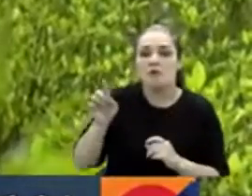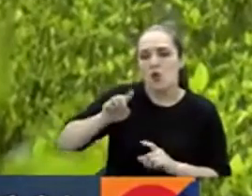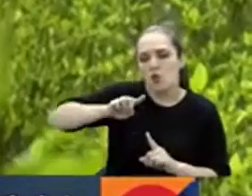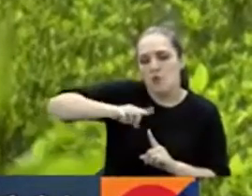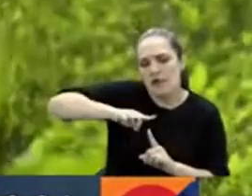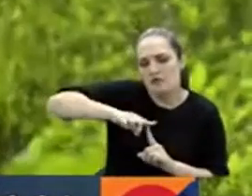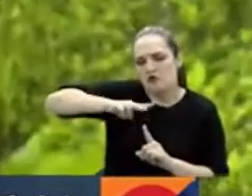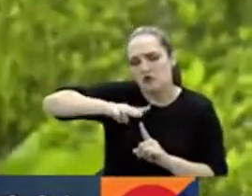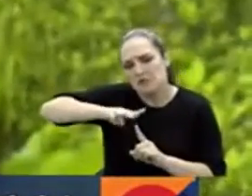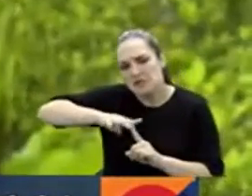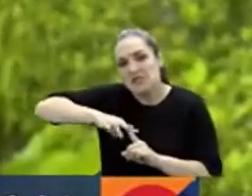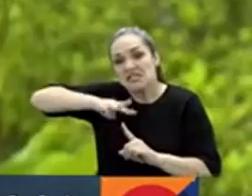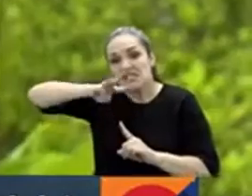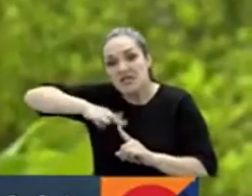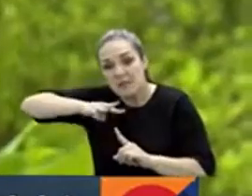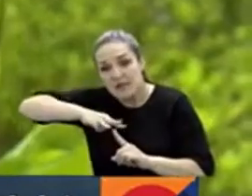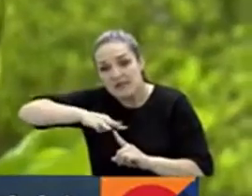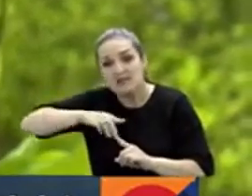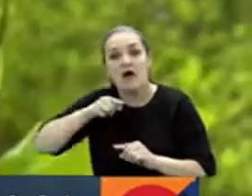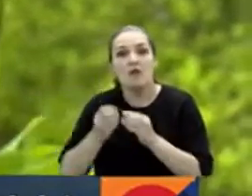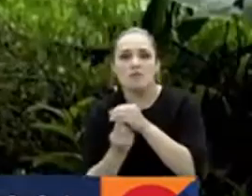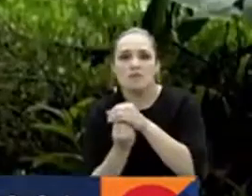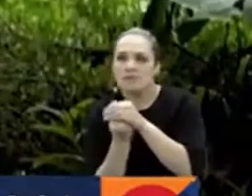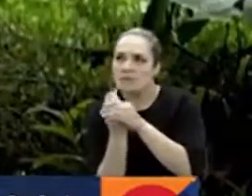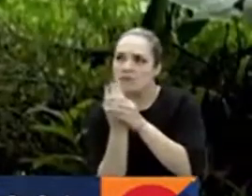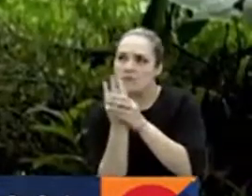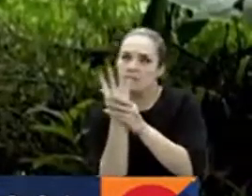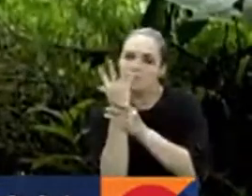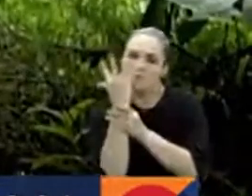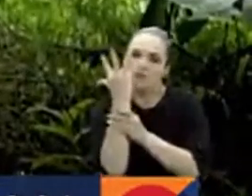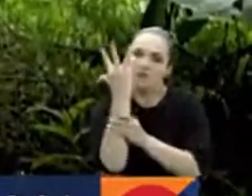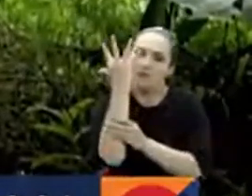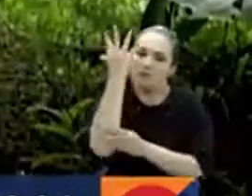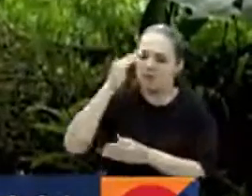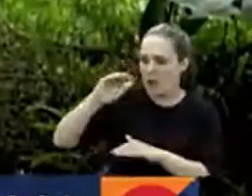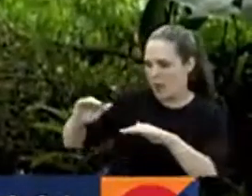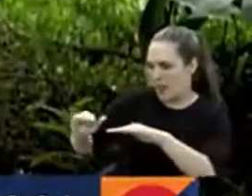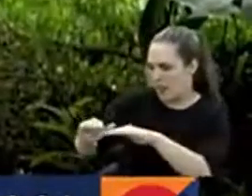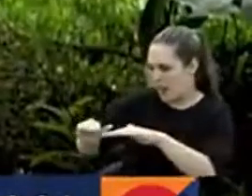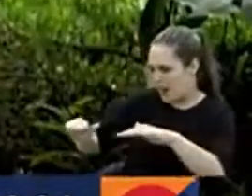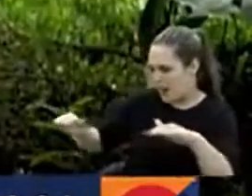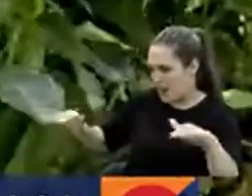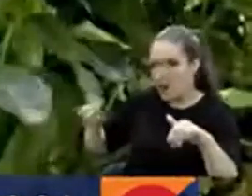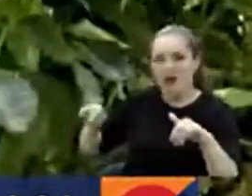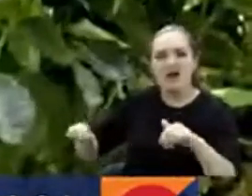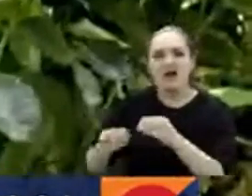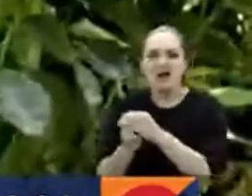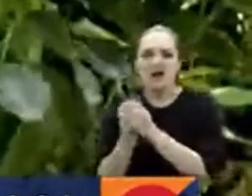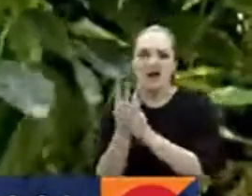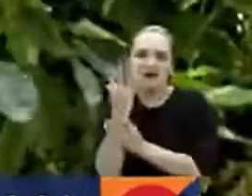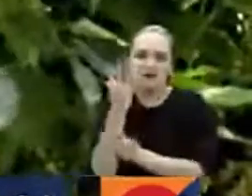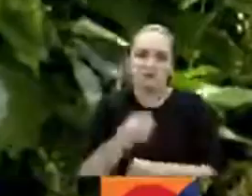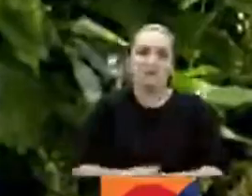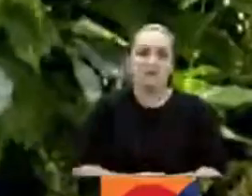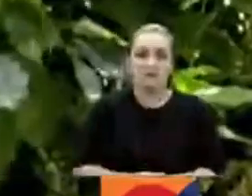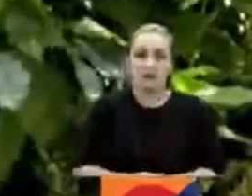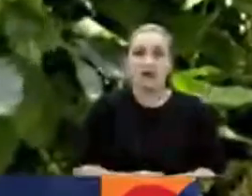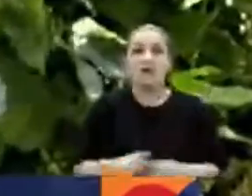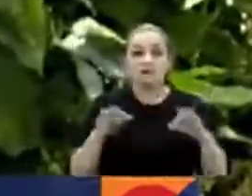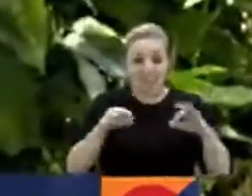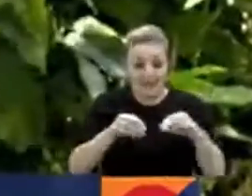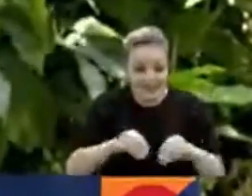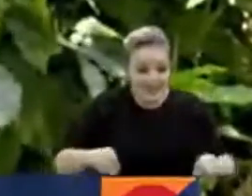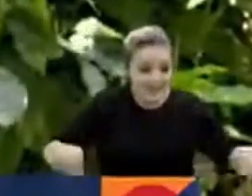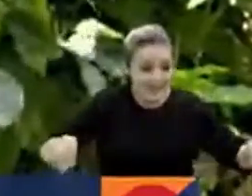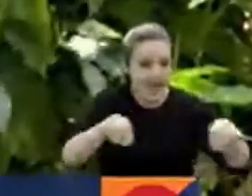como Carmito esperan la cosecha de una mata que no sobrepasa su cintura y reverdece los surcos. La tierra se fertiliza,